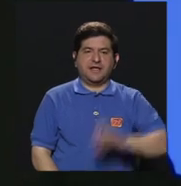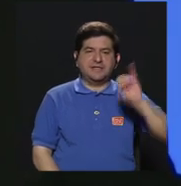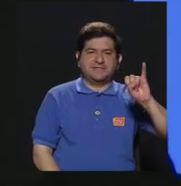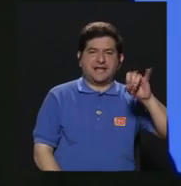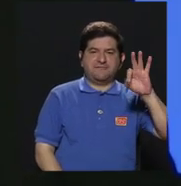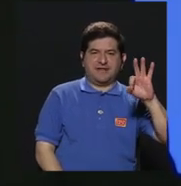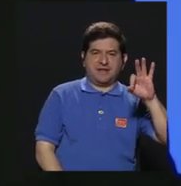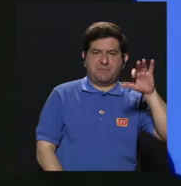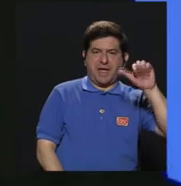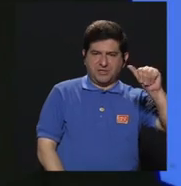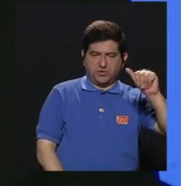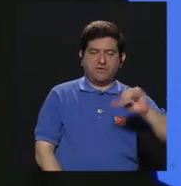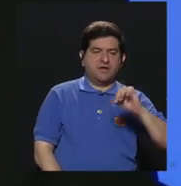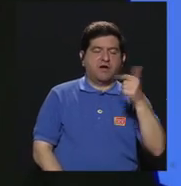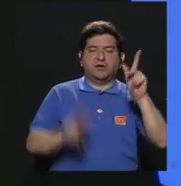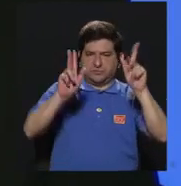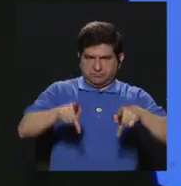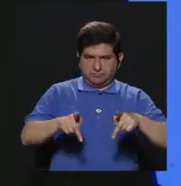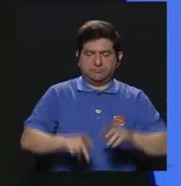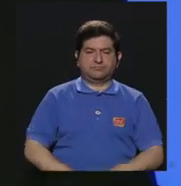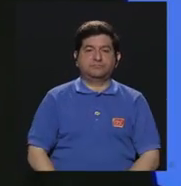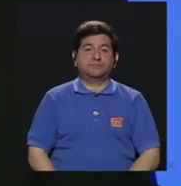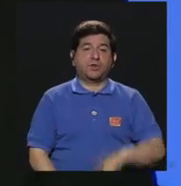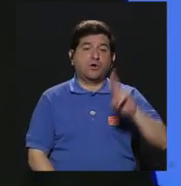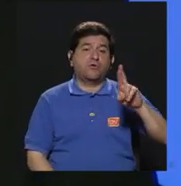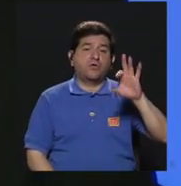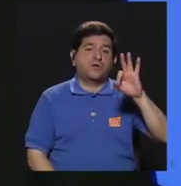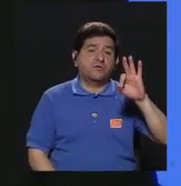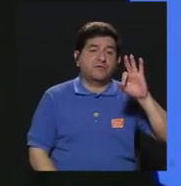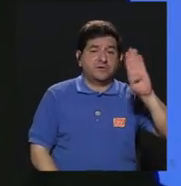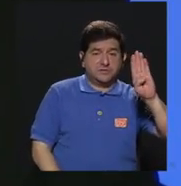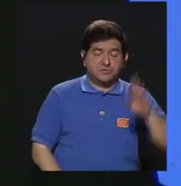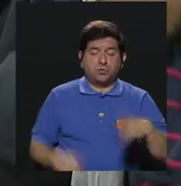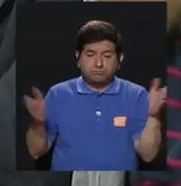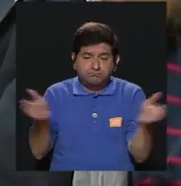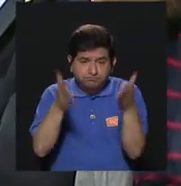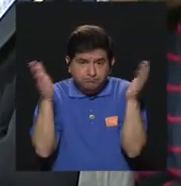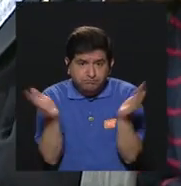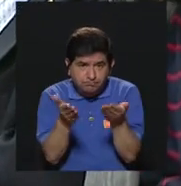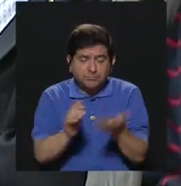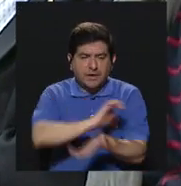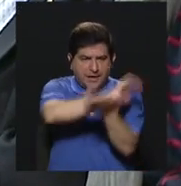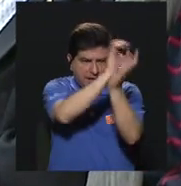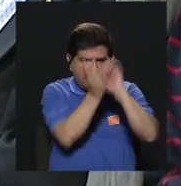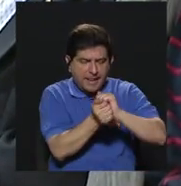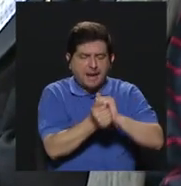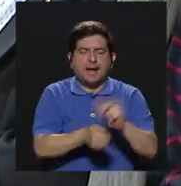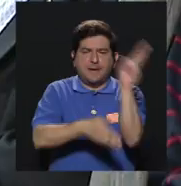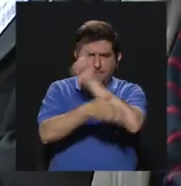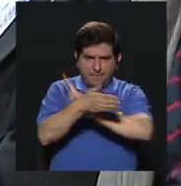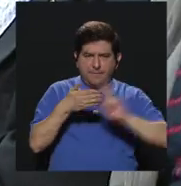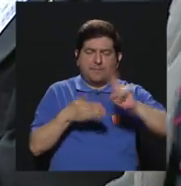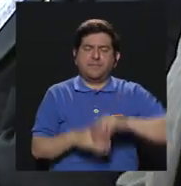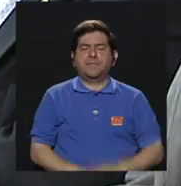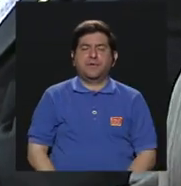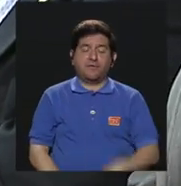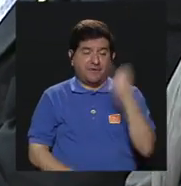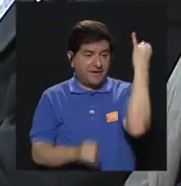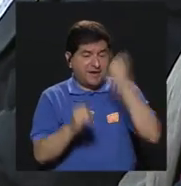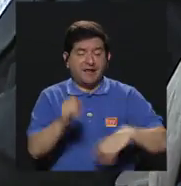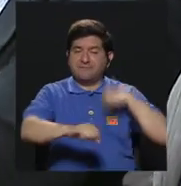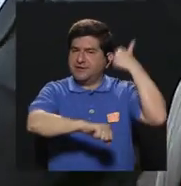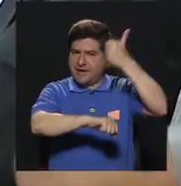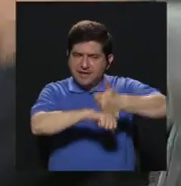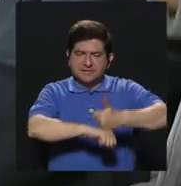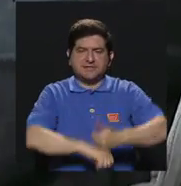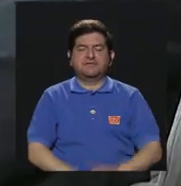otros. De esta manera, Rodrigo Facio logró impulsar la reforma universitaria que finalmente se